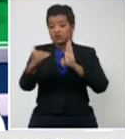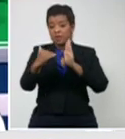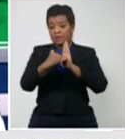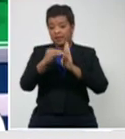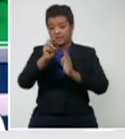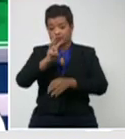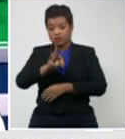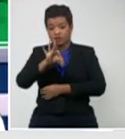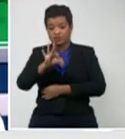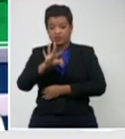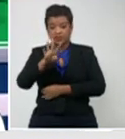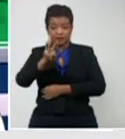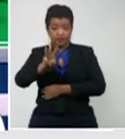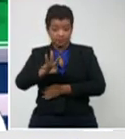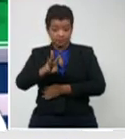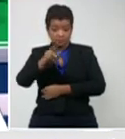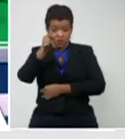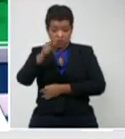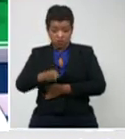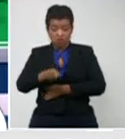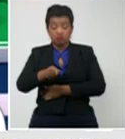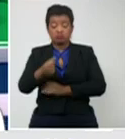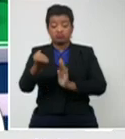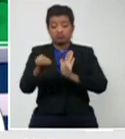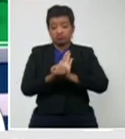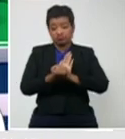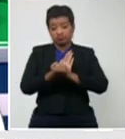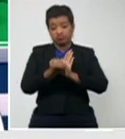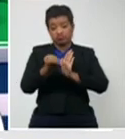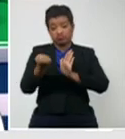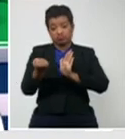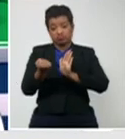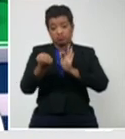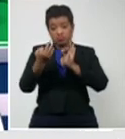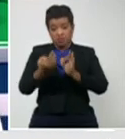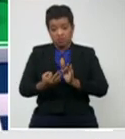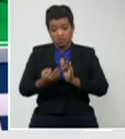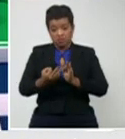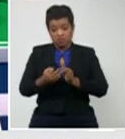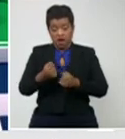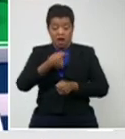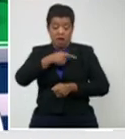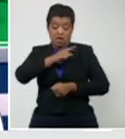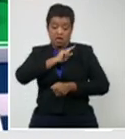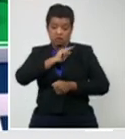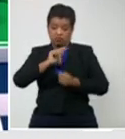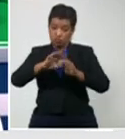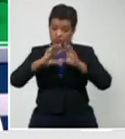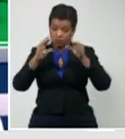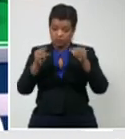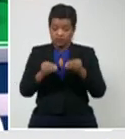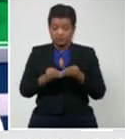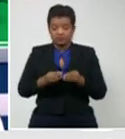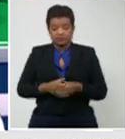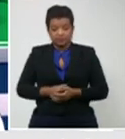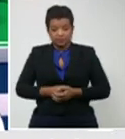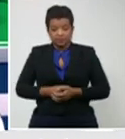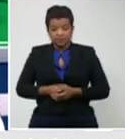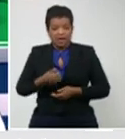11.383 casos confirmados hasta el día de ayer 26